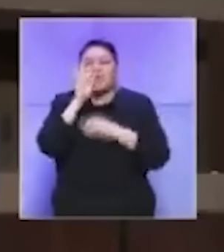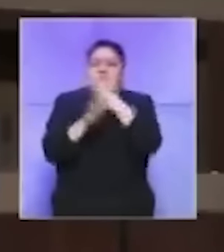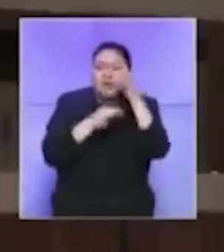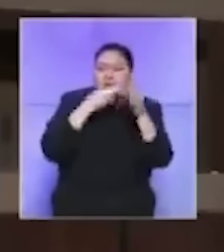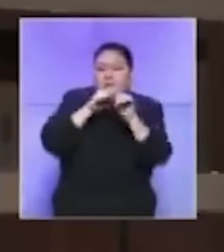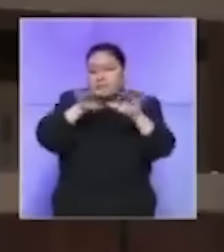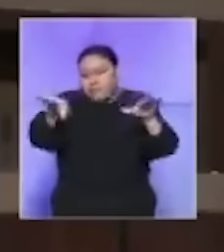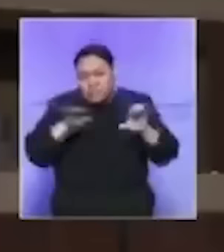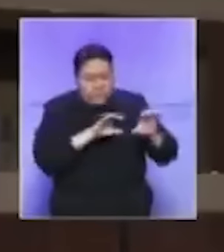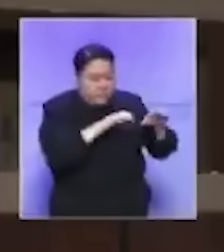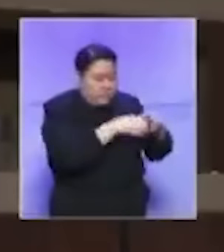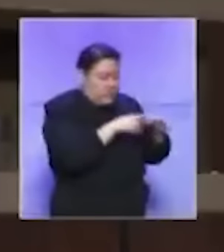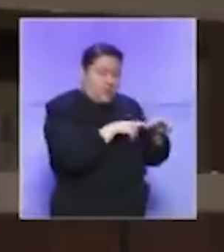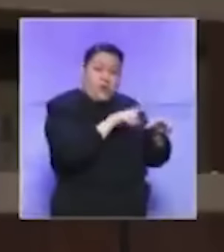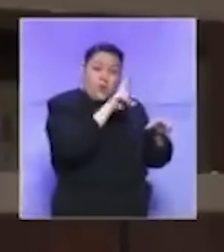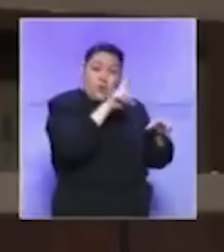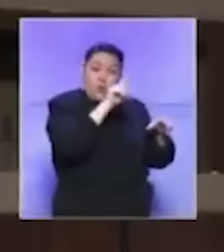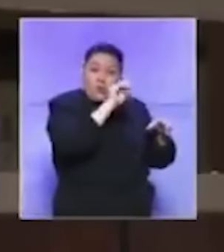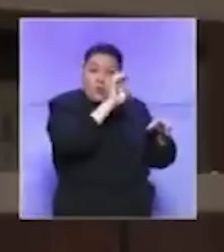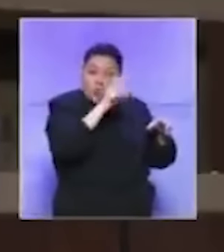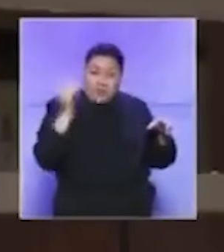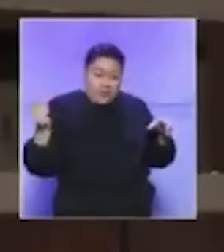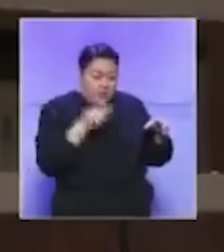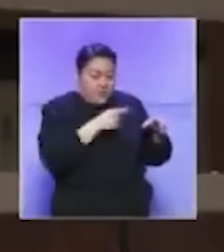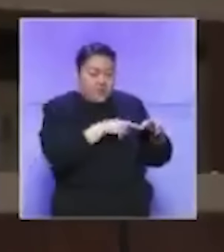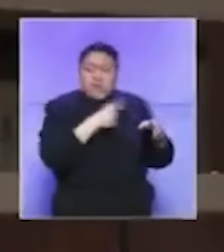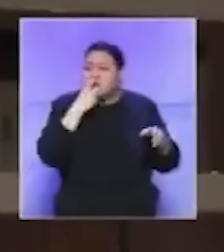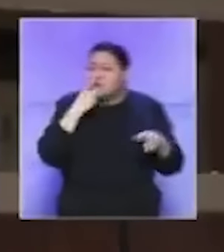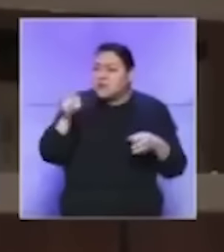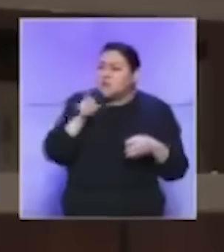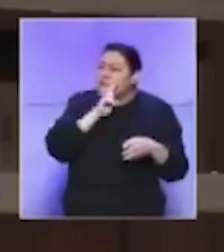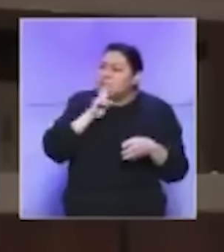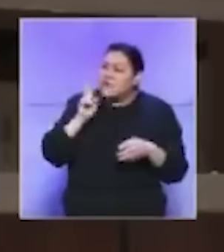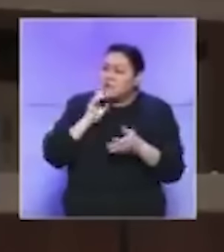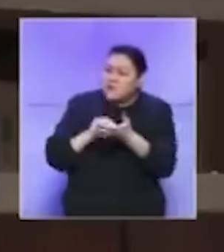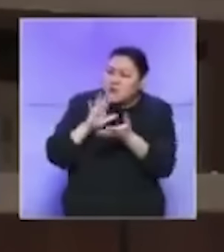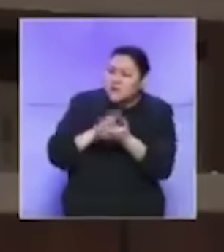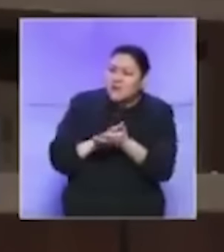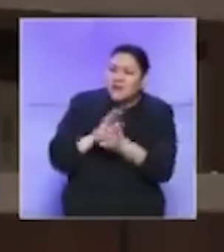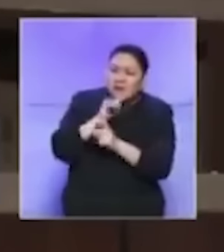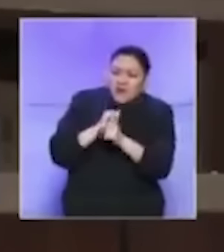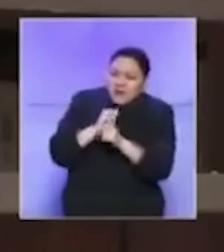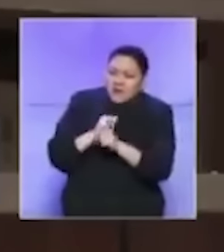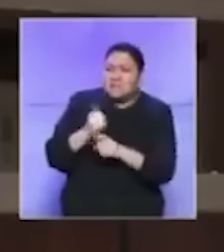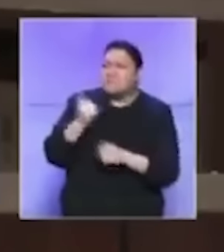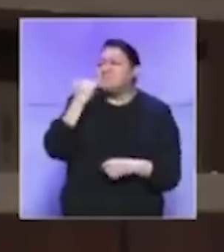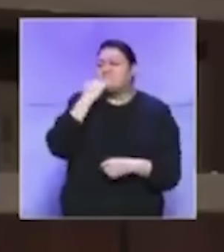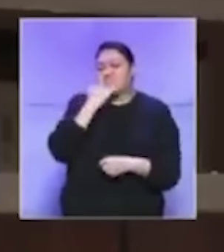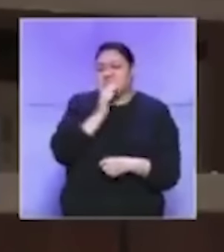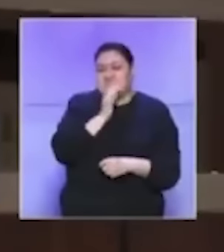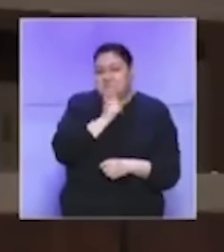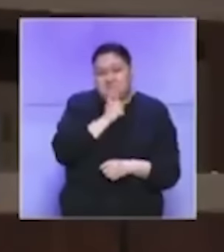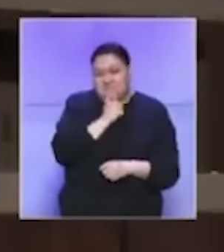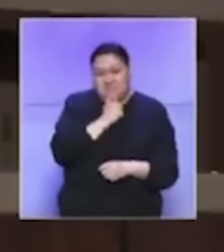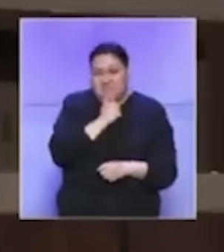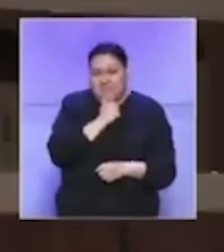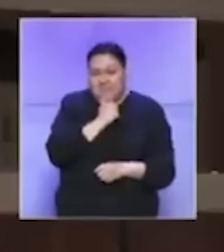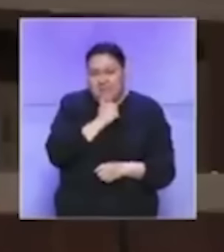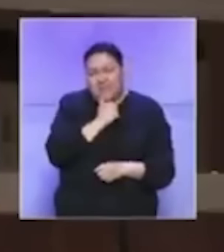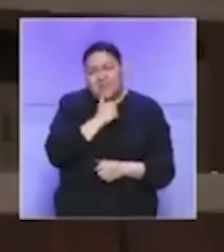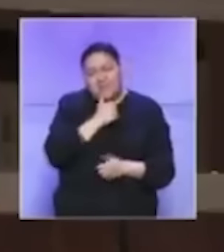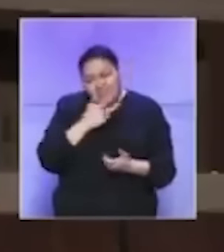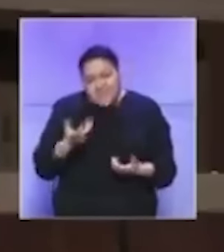la unidad técnica consideró que eran insuficientes para iniciar su facultad de investigación. Esto es